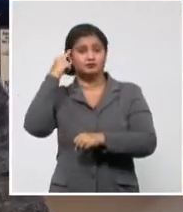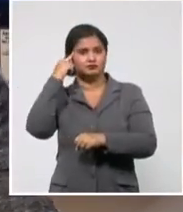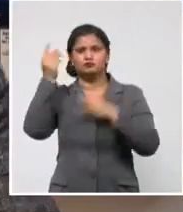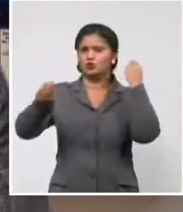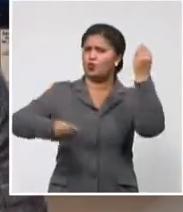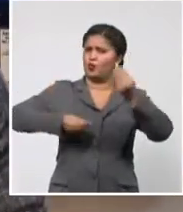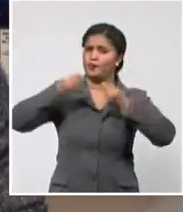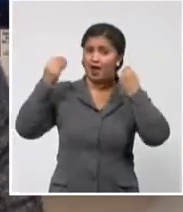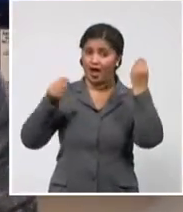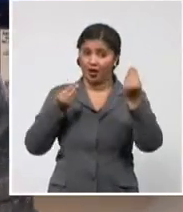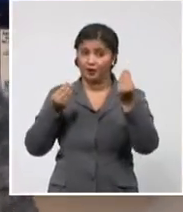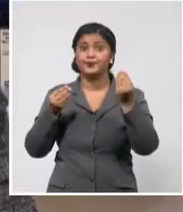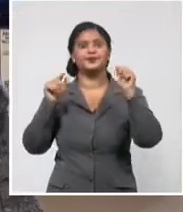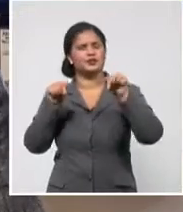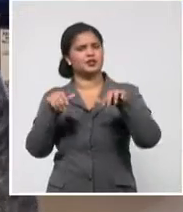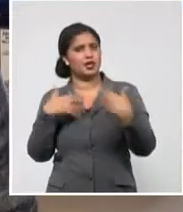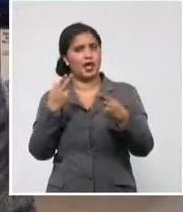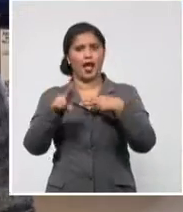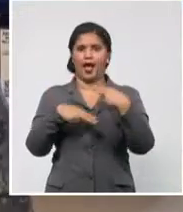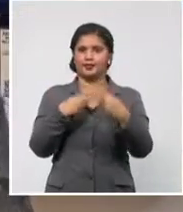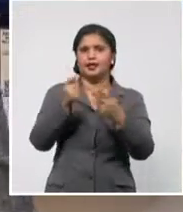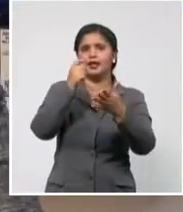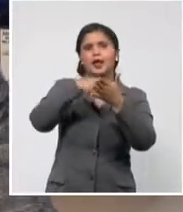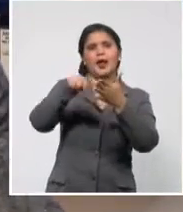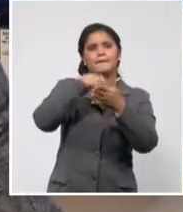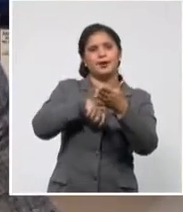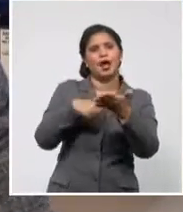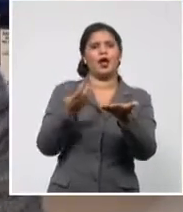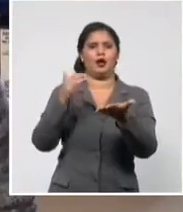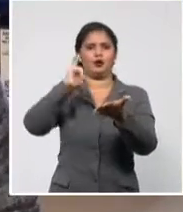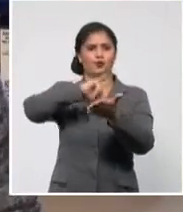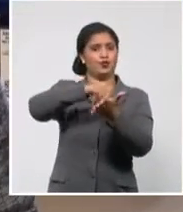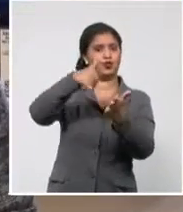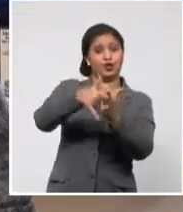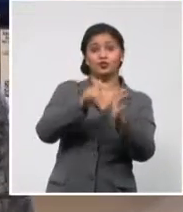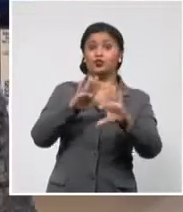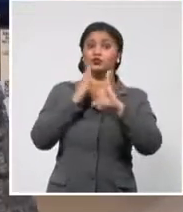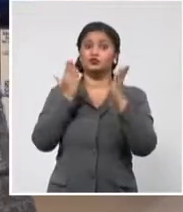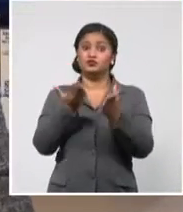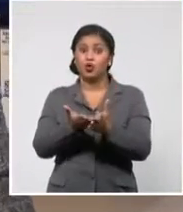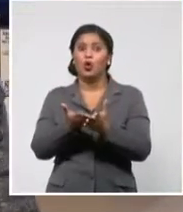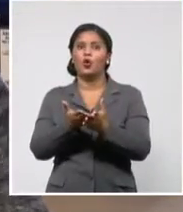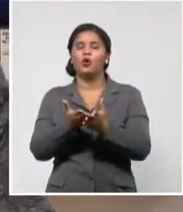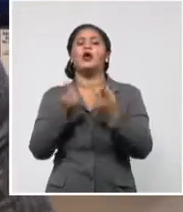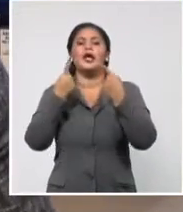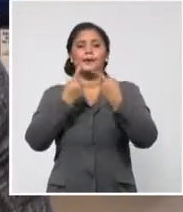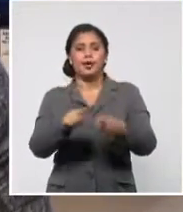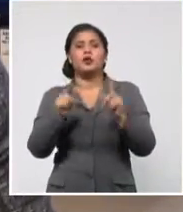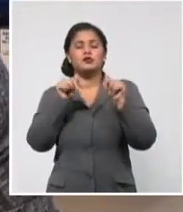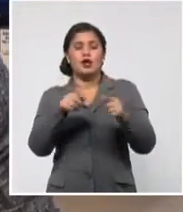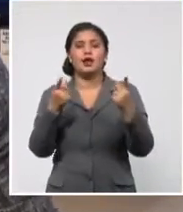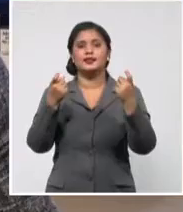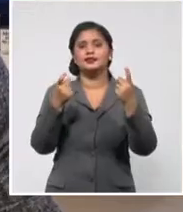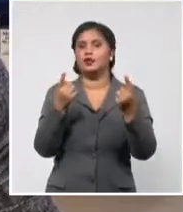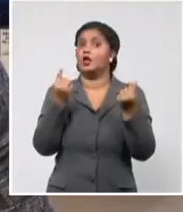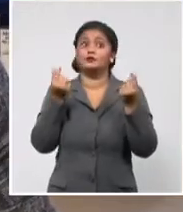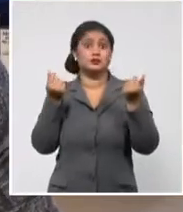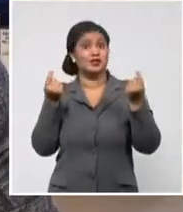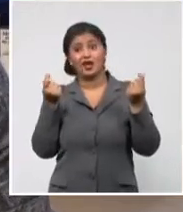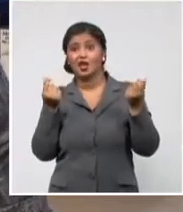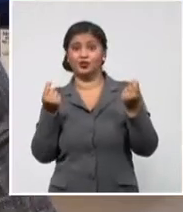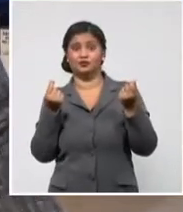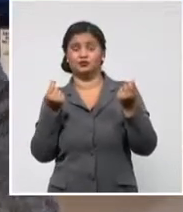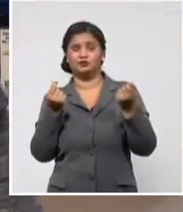hora de implementar sus agendas de cambios necesarios en diferentes órdenes. Presiones también que